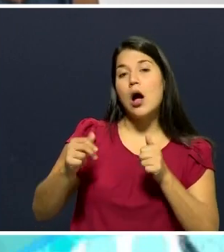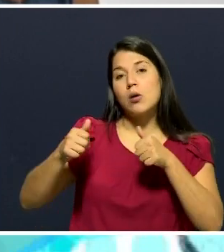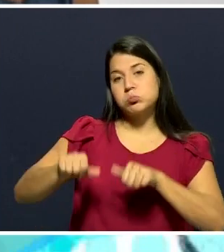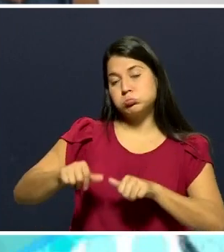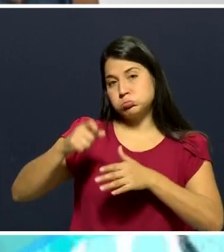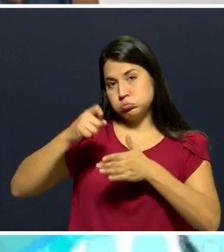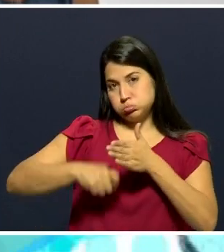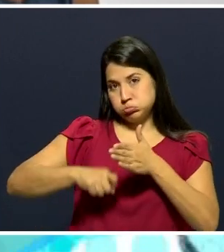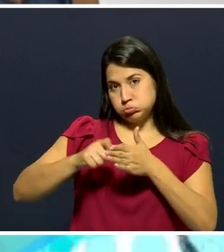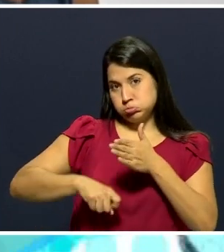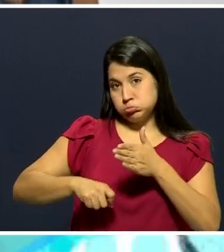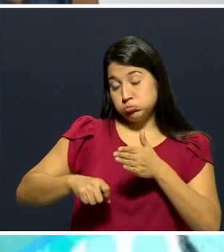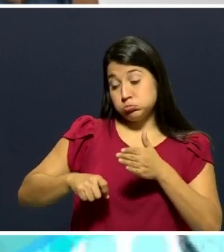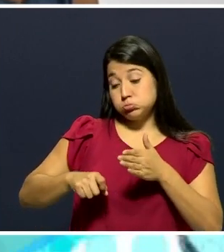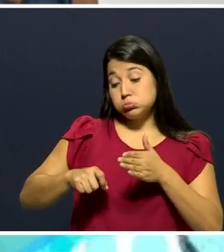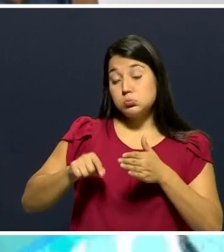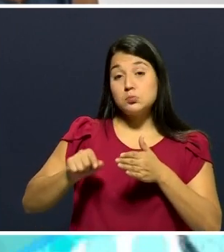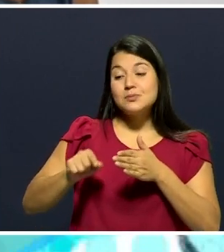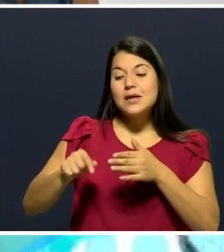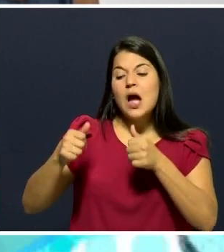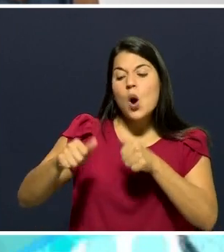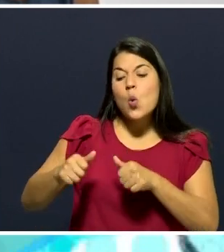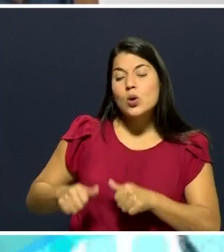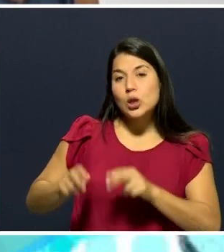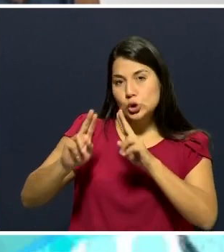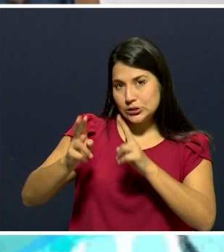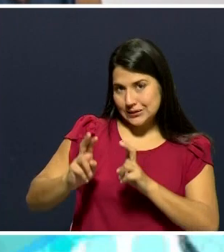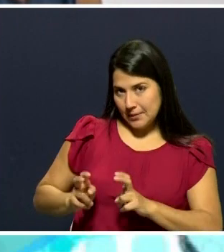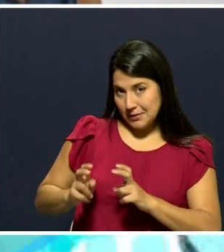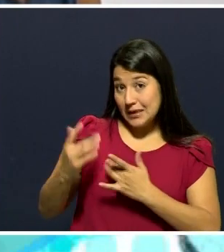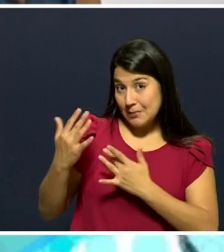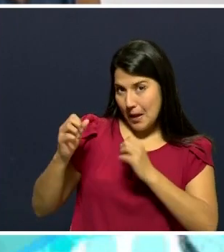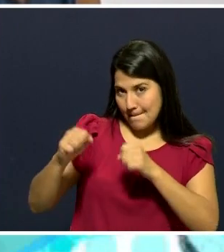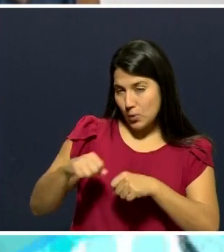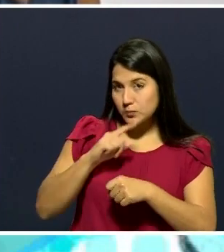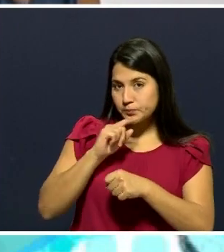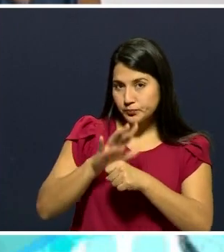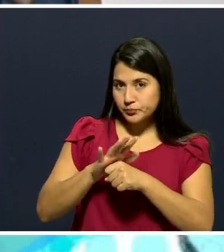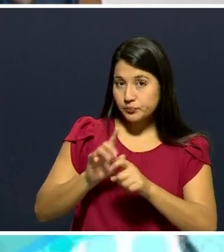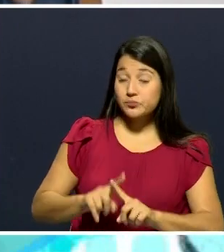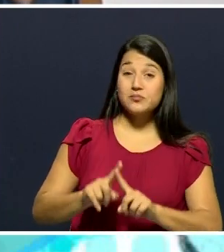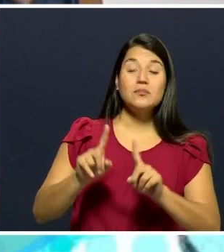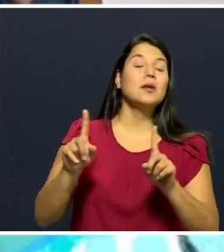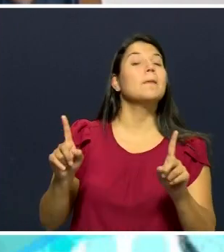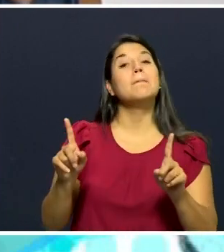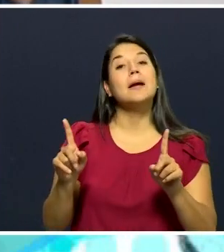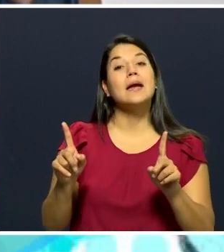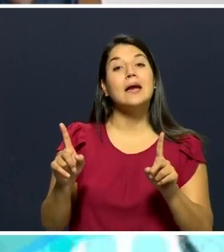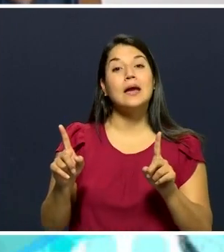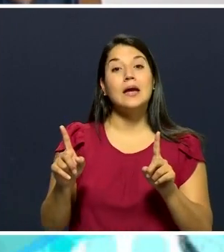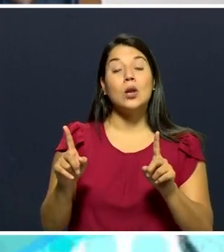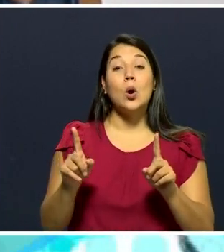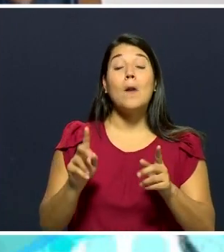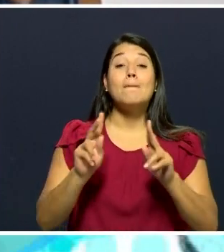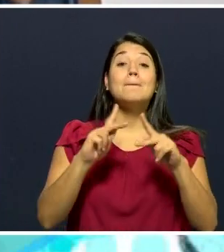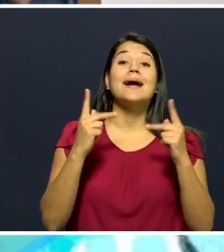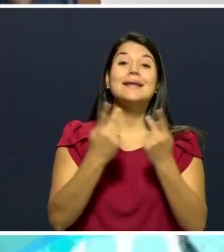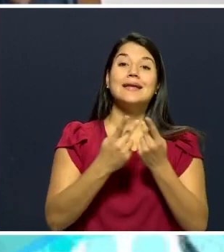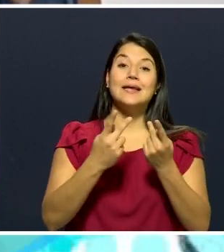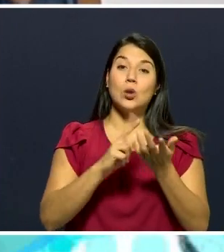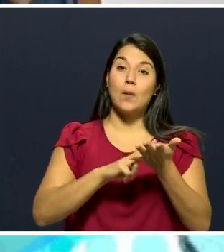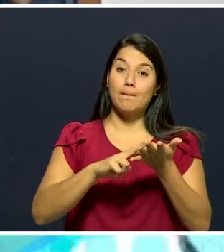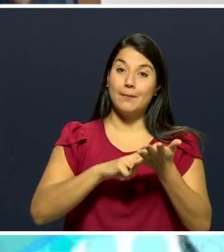espera que puedan salir adelante en la agenda, pero que queda excluido de ese directorio. En el caso de Liberación, podríamos decir que una lesión